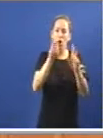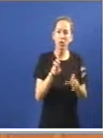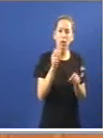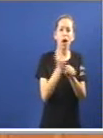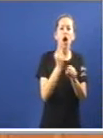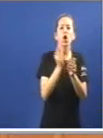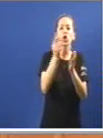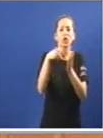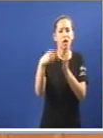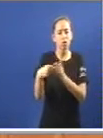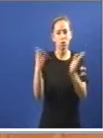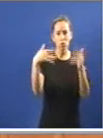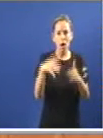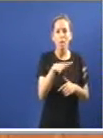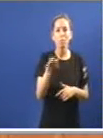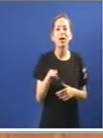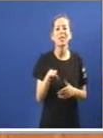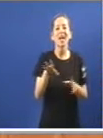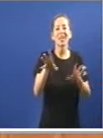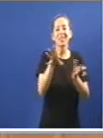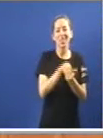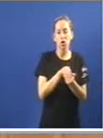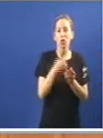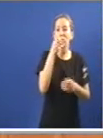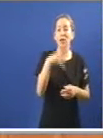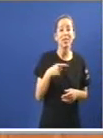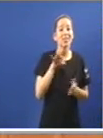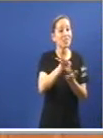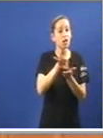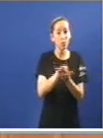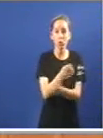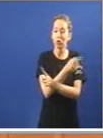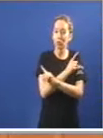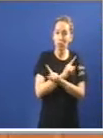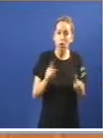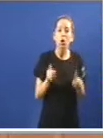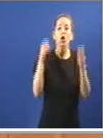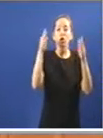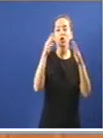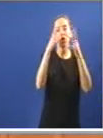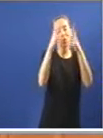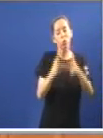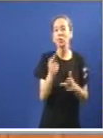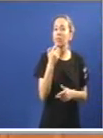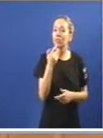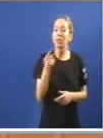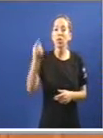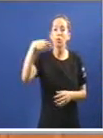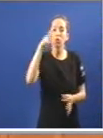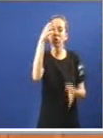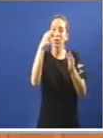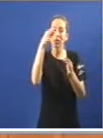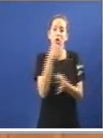estratégica de adquisición deben ser servicios digo consello de contas que no están entregando criterios subjetivos para